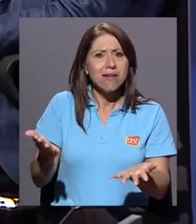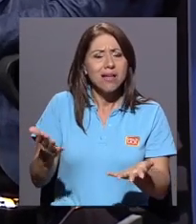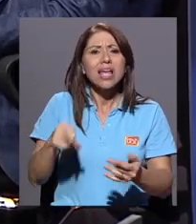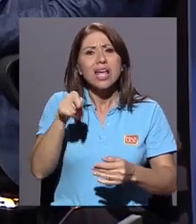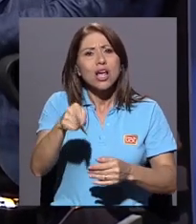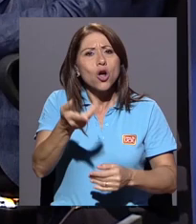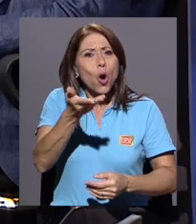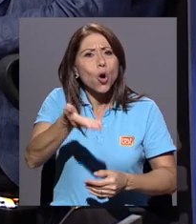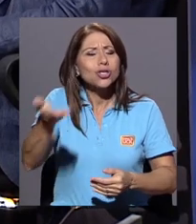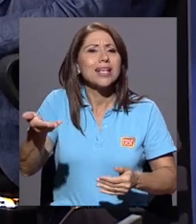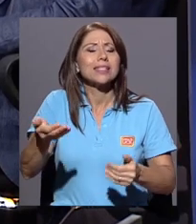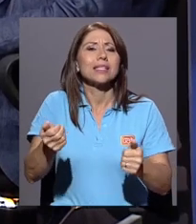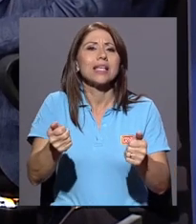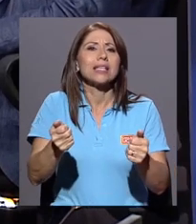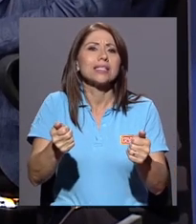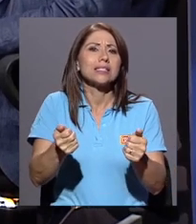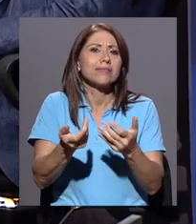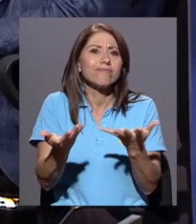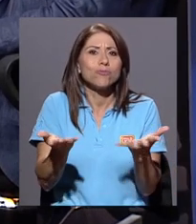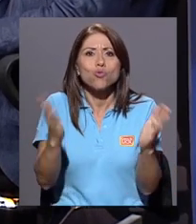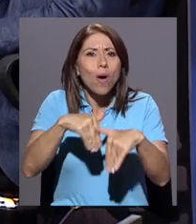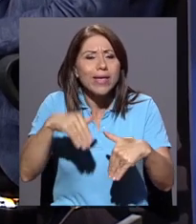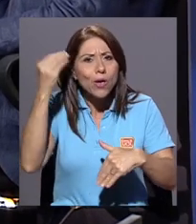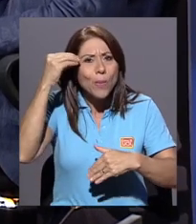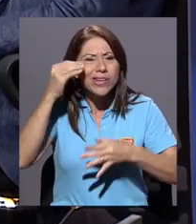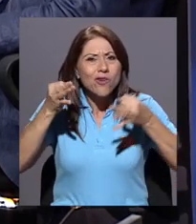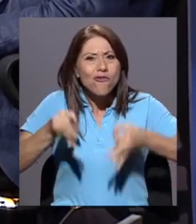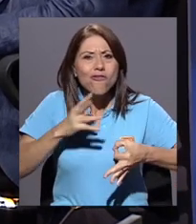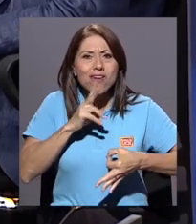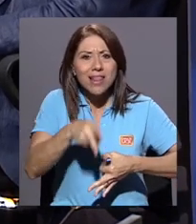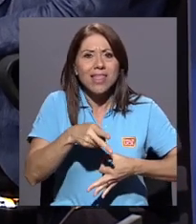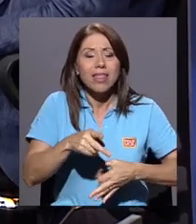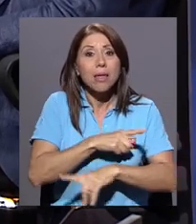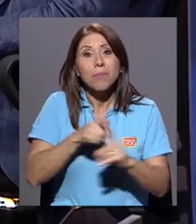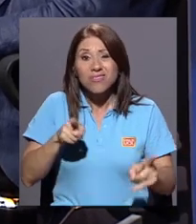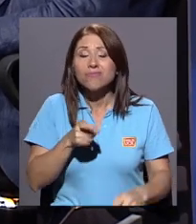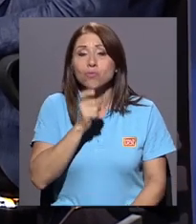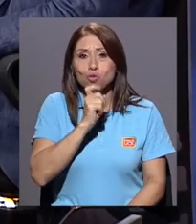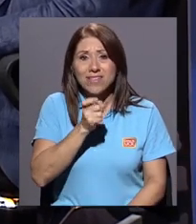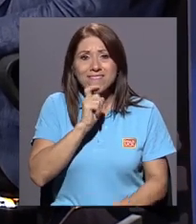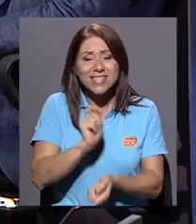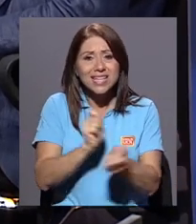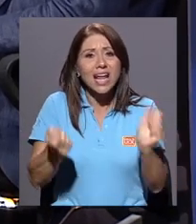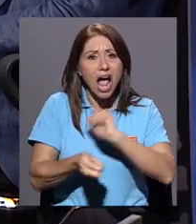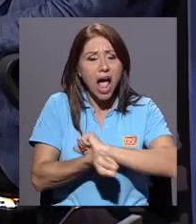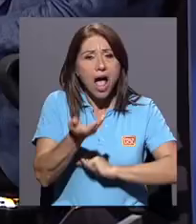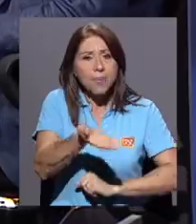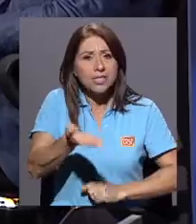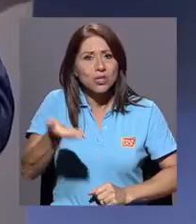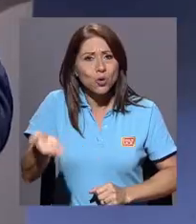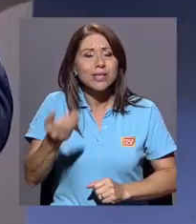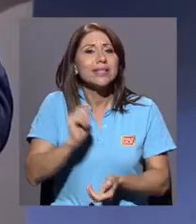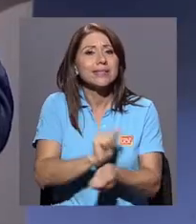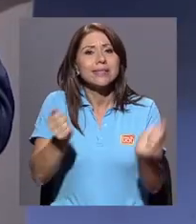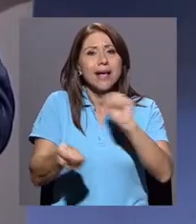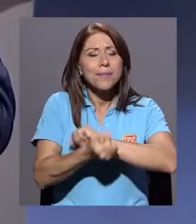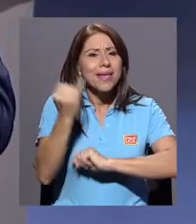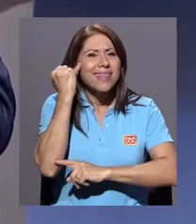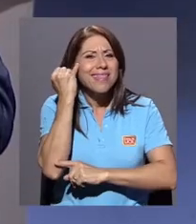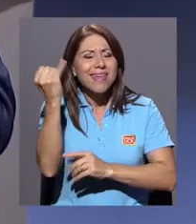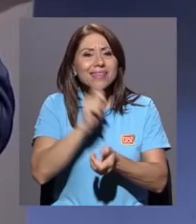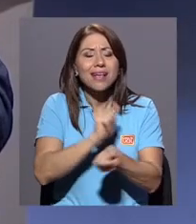están ancladas en criterios de realidad? Y lo que sabemos es que es muy difícil cambiar estas cosas, cambiar ideas,